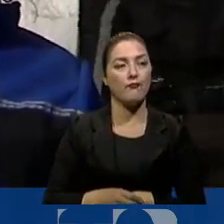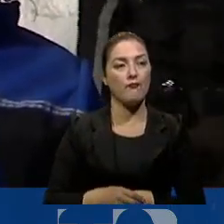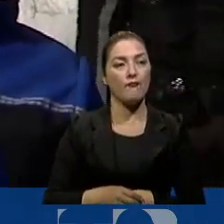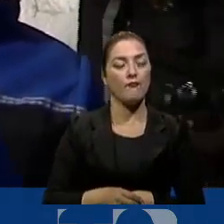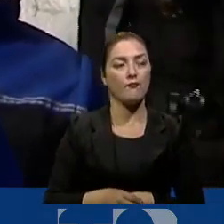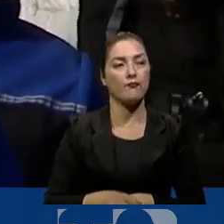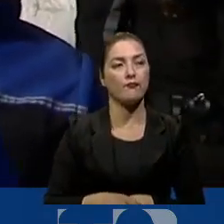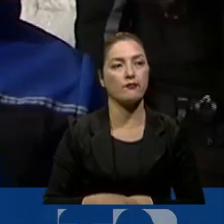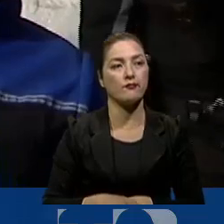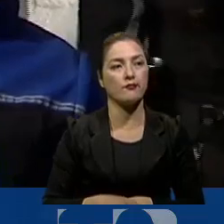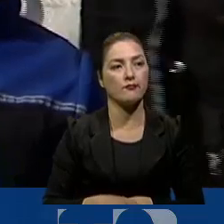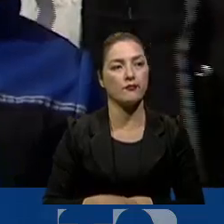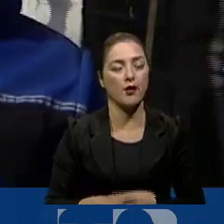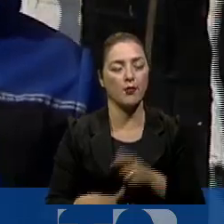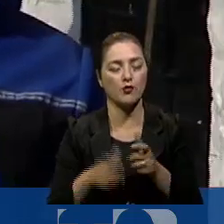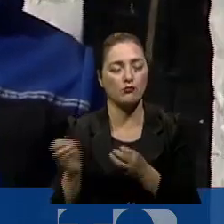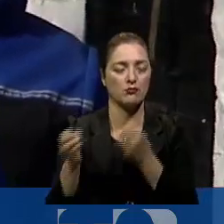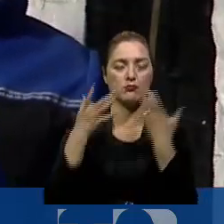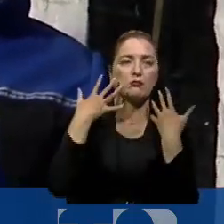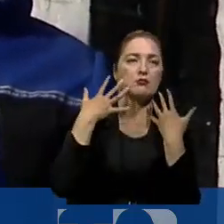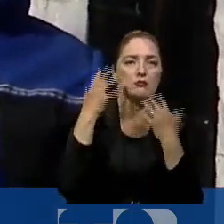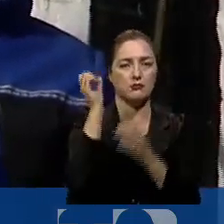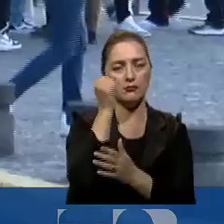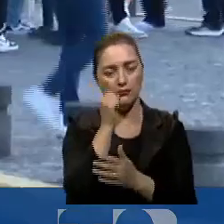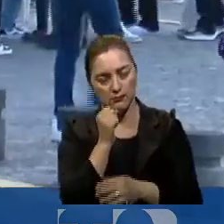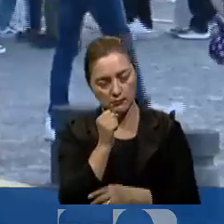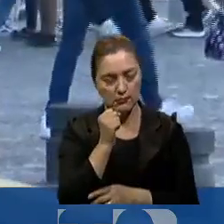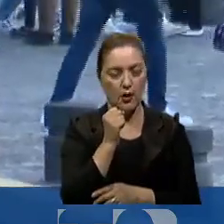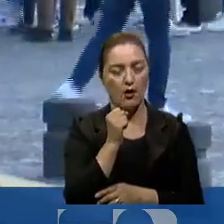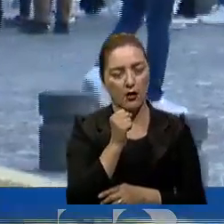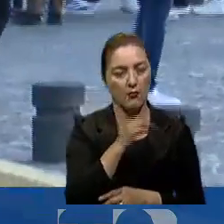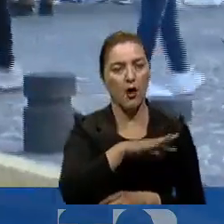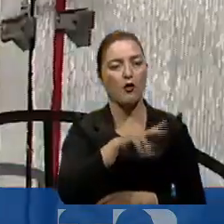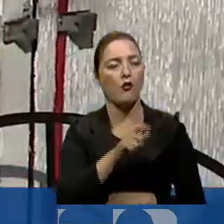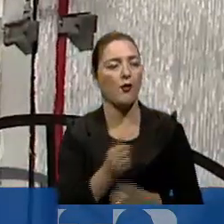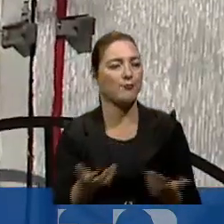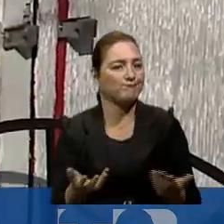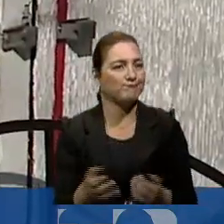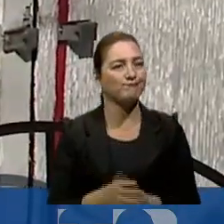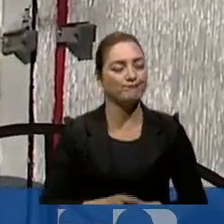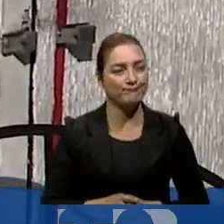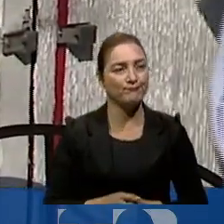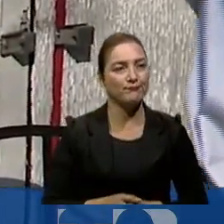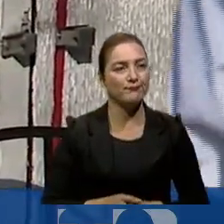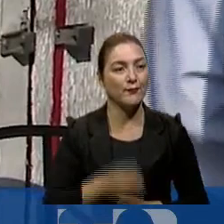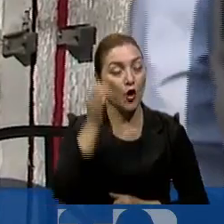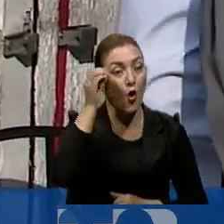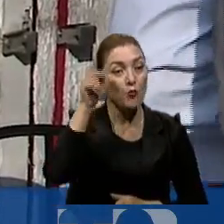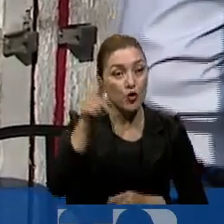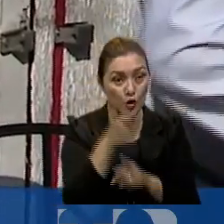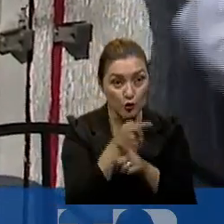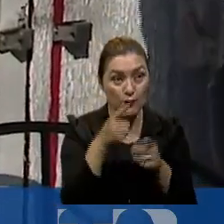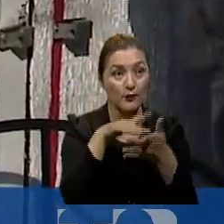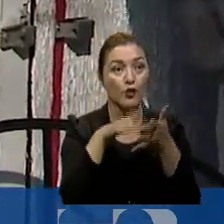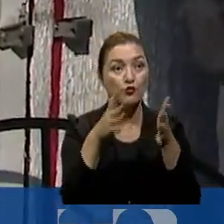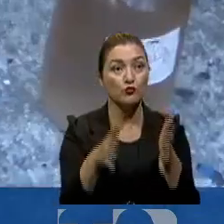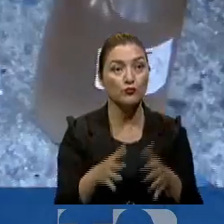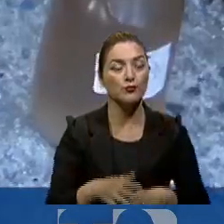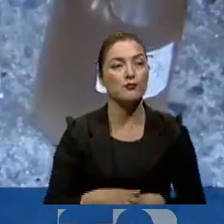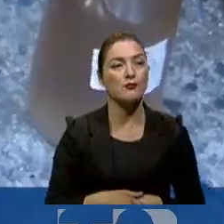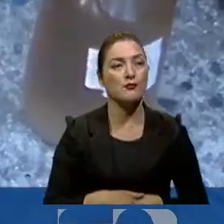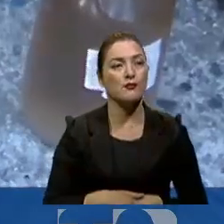registradas como escopolaminadas en los exteriores de la universidad. Esta intervención generó distintas reacciones en los